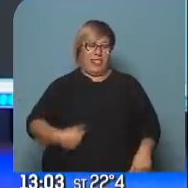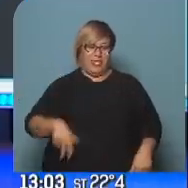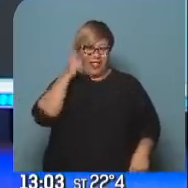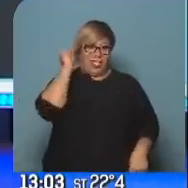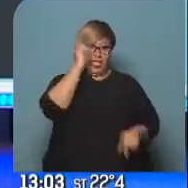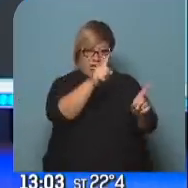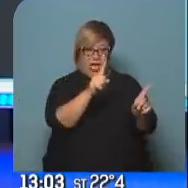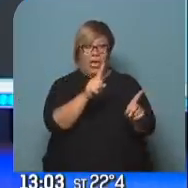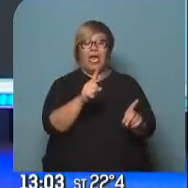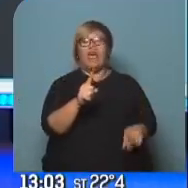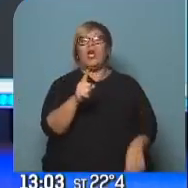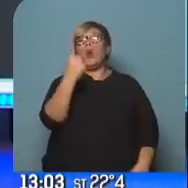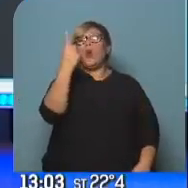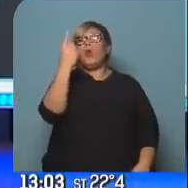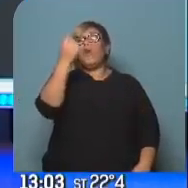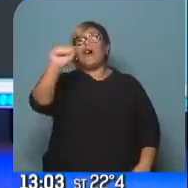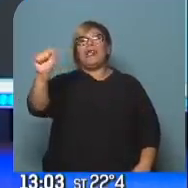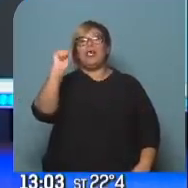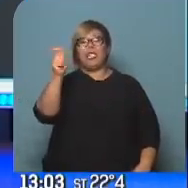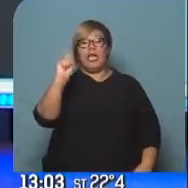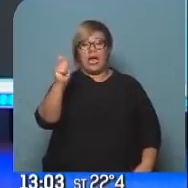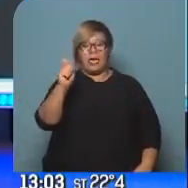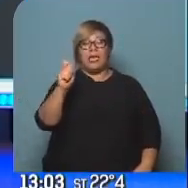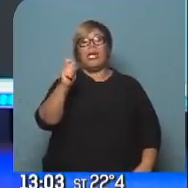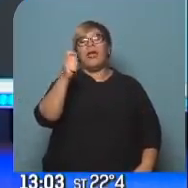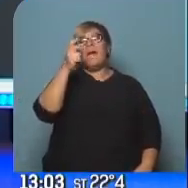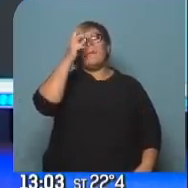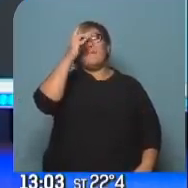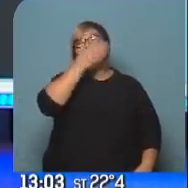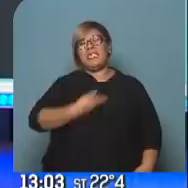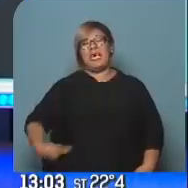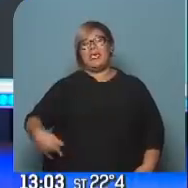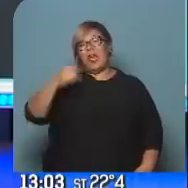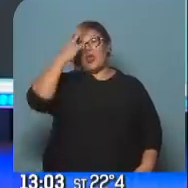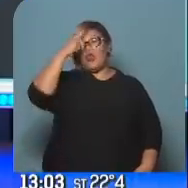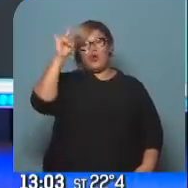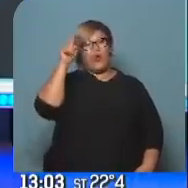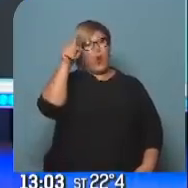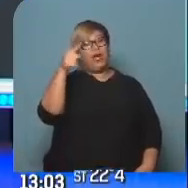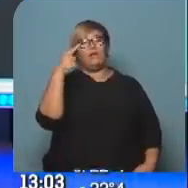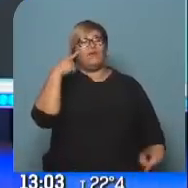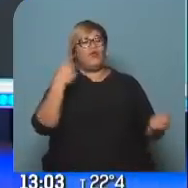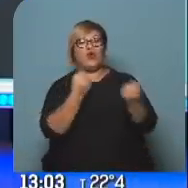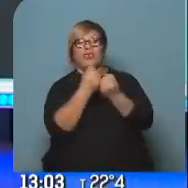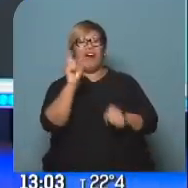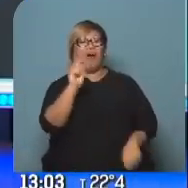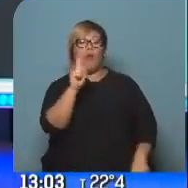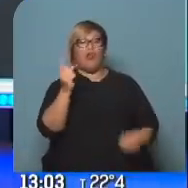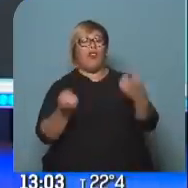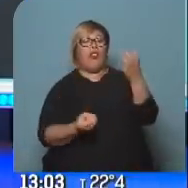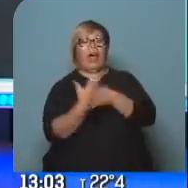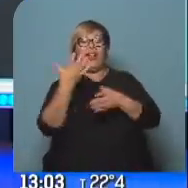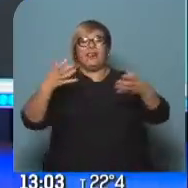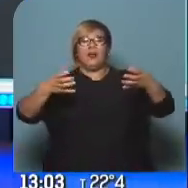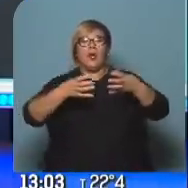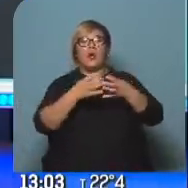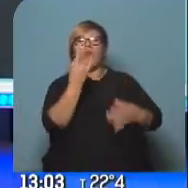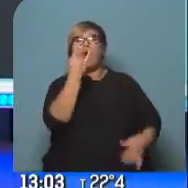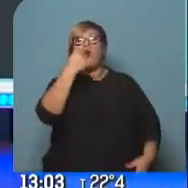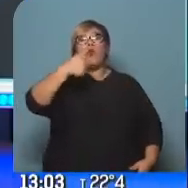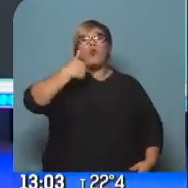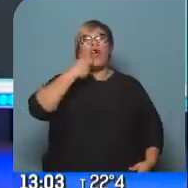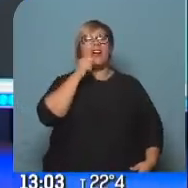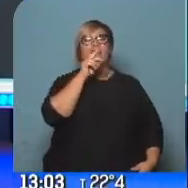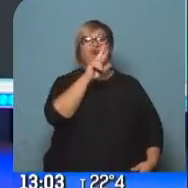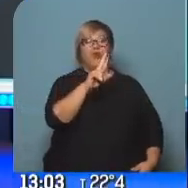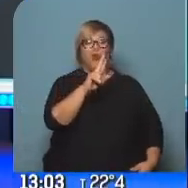notoria será la de Tabaré Vázquez de Uruguay. No coincide con la creación del Prosur. ¿Por qué? Porque dice que es lo mismo que la UNASUR.